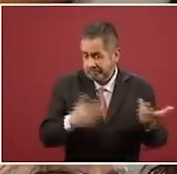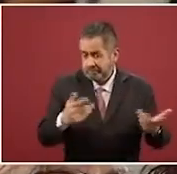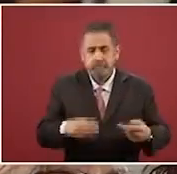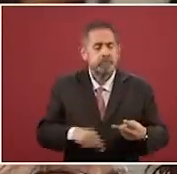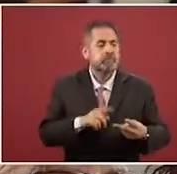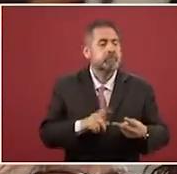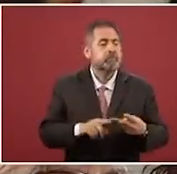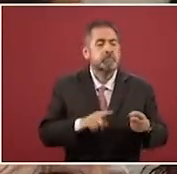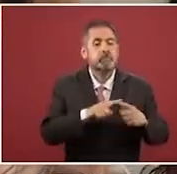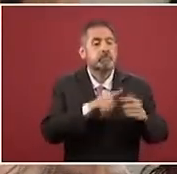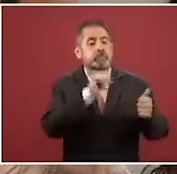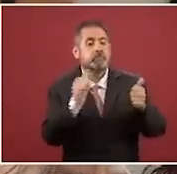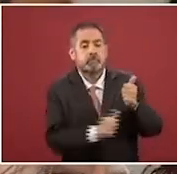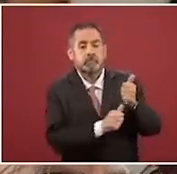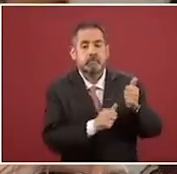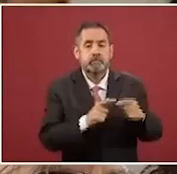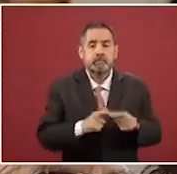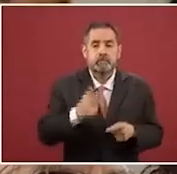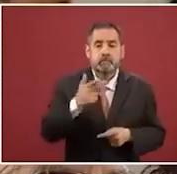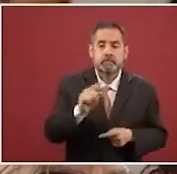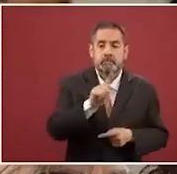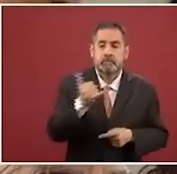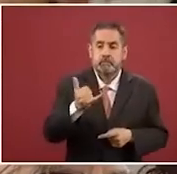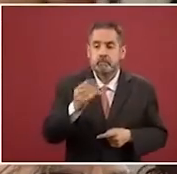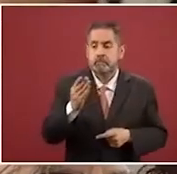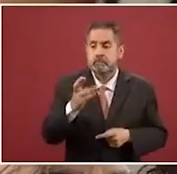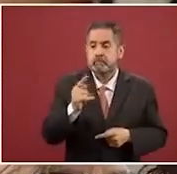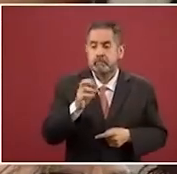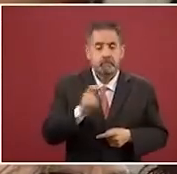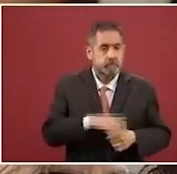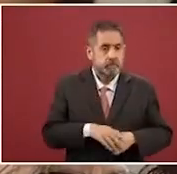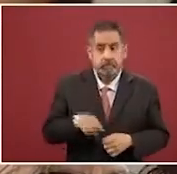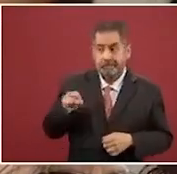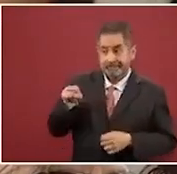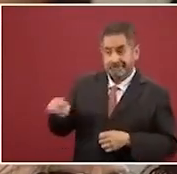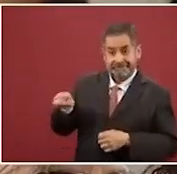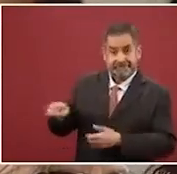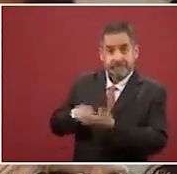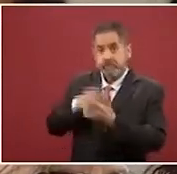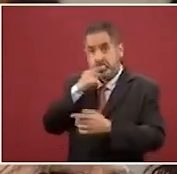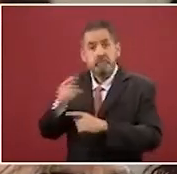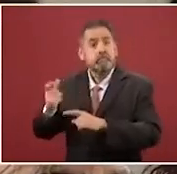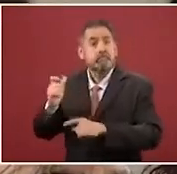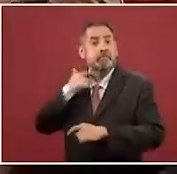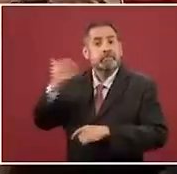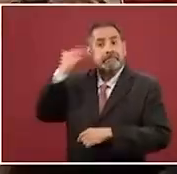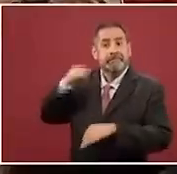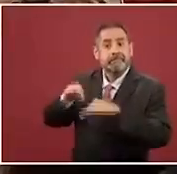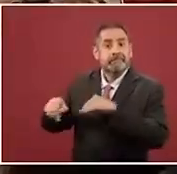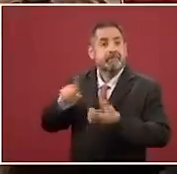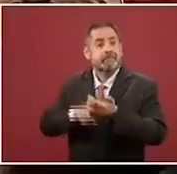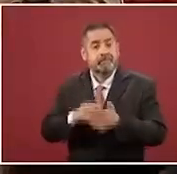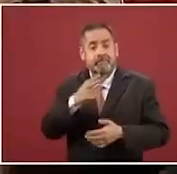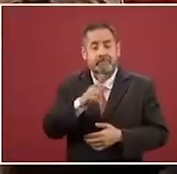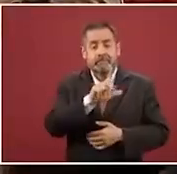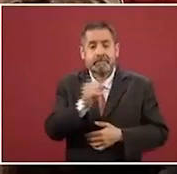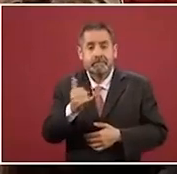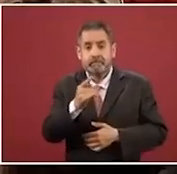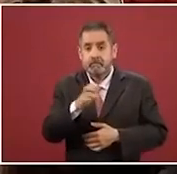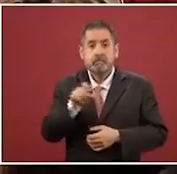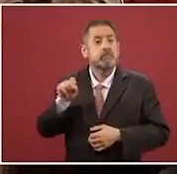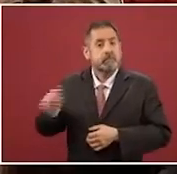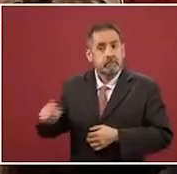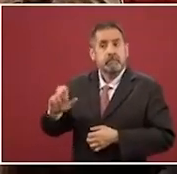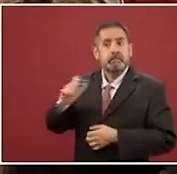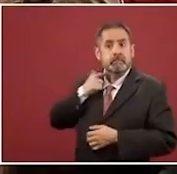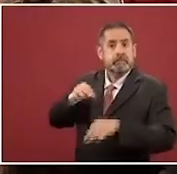incluso es una subsidiaria de Halliburton. Este científico trabajó en Halliburton, también trabajó en Brasil,